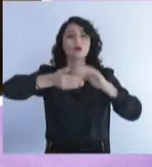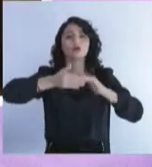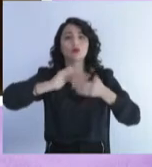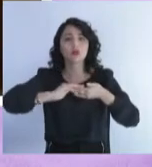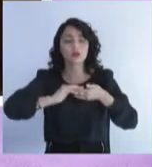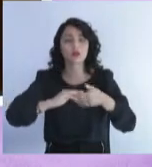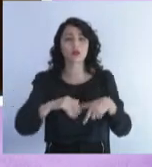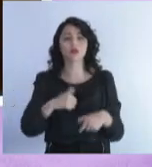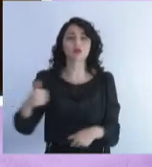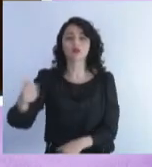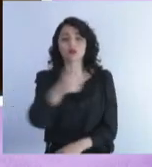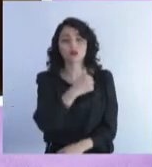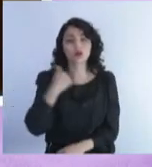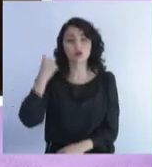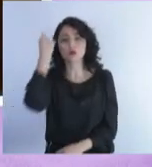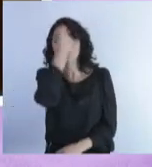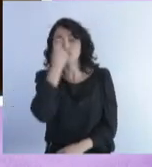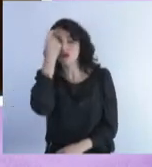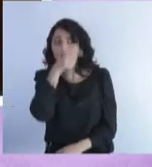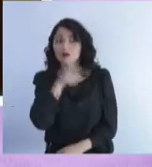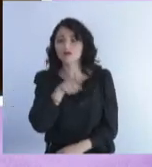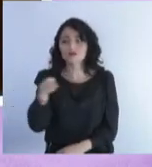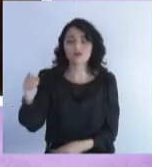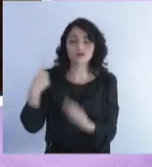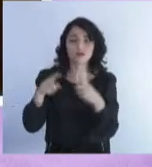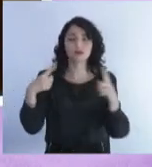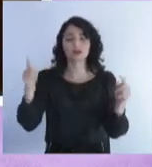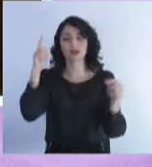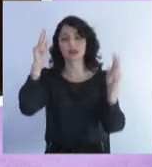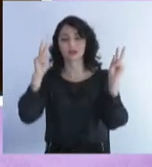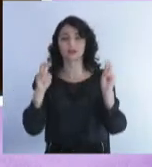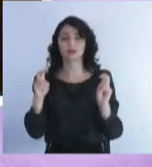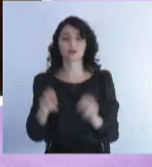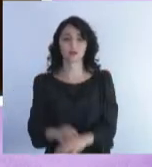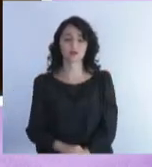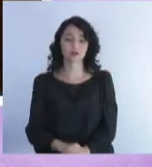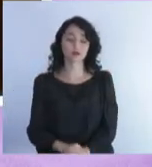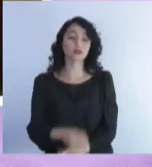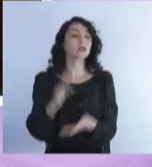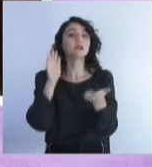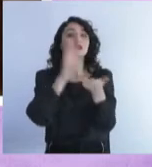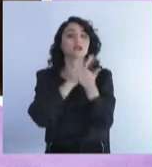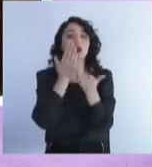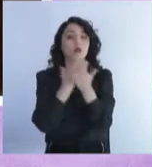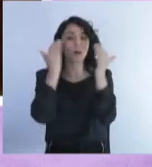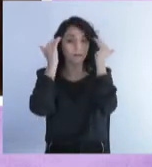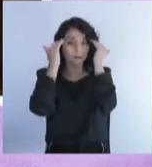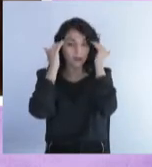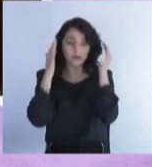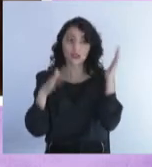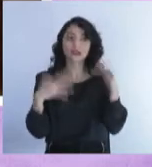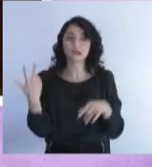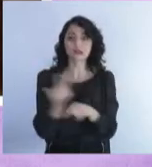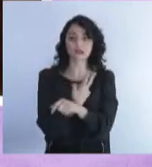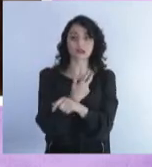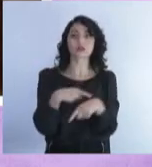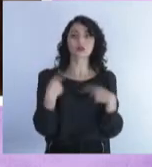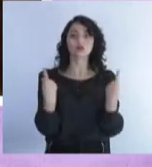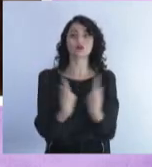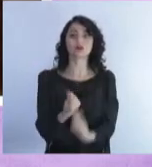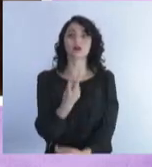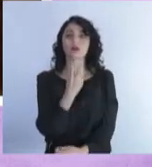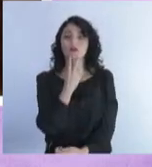preocuparse de toda esta temática. La salud mental entonces impacta directamente en nuestra calidad de vida, en cómo